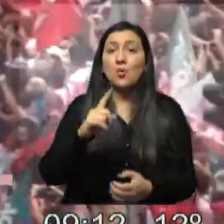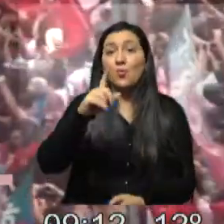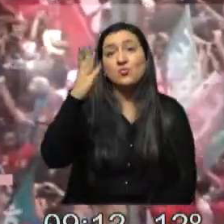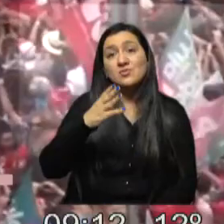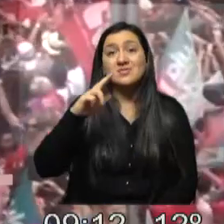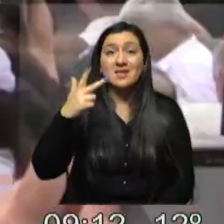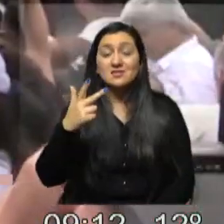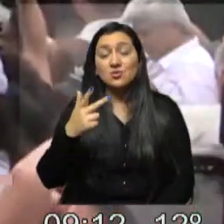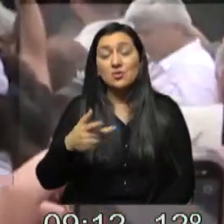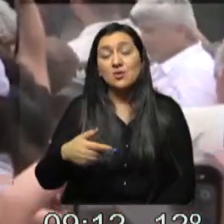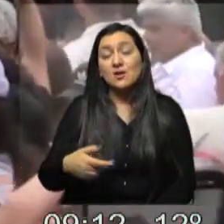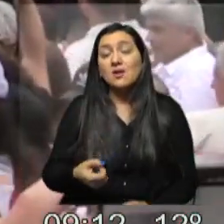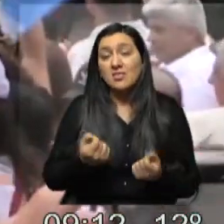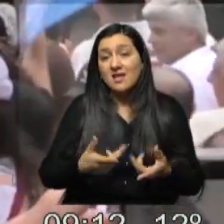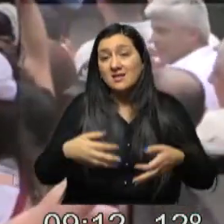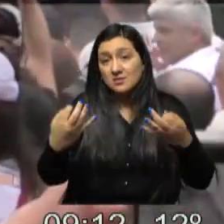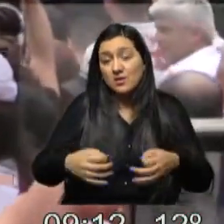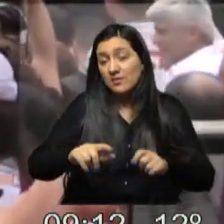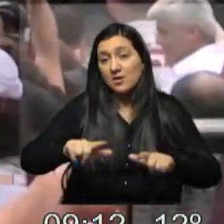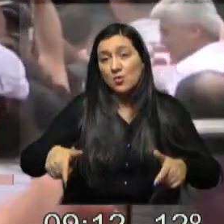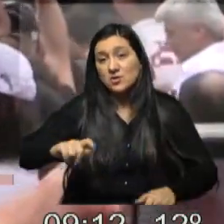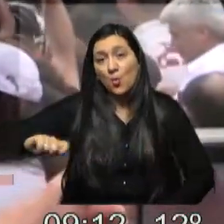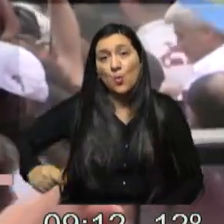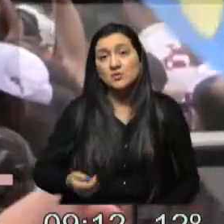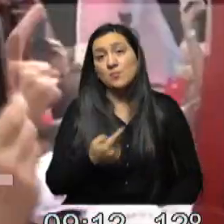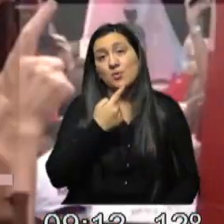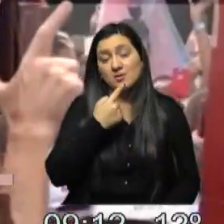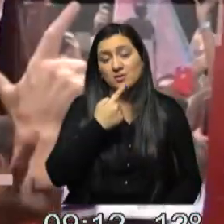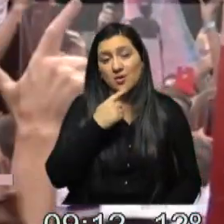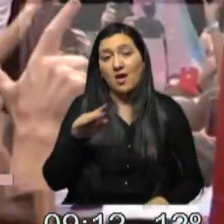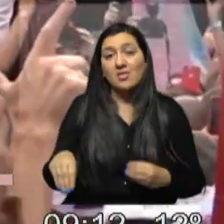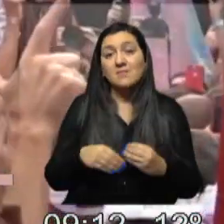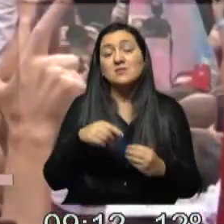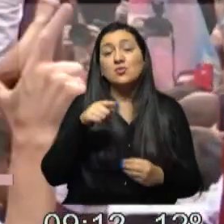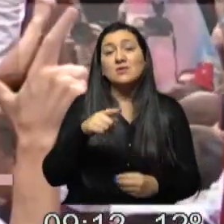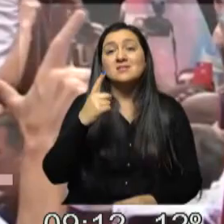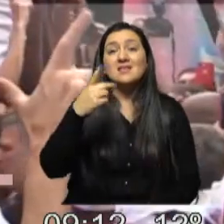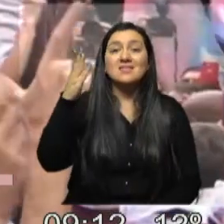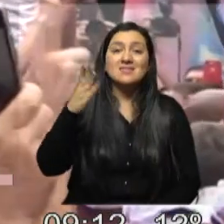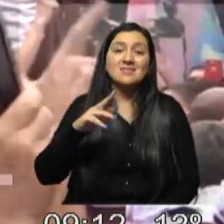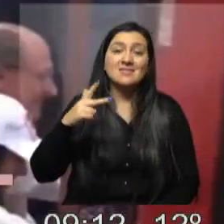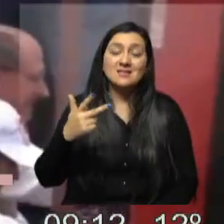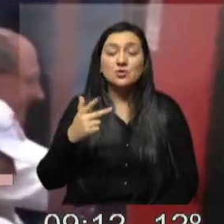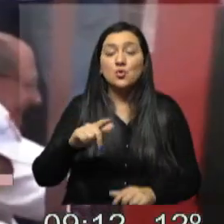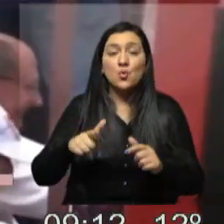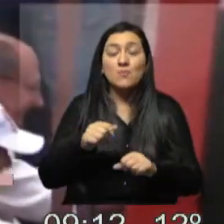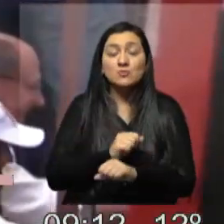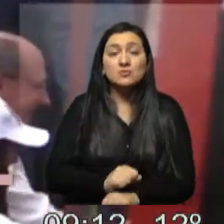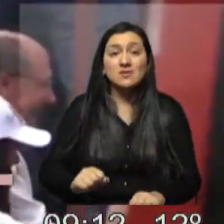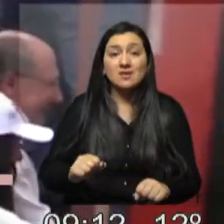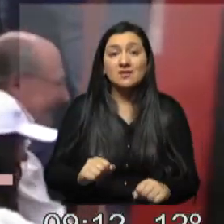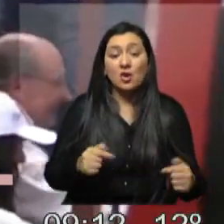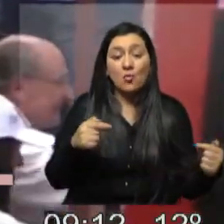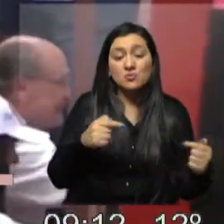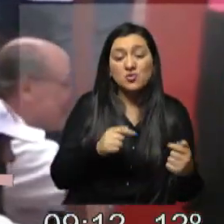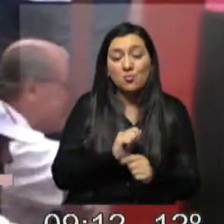Claro. Este es el primer punto. El segundo es, además, con ese tercio bloquea la posibilidad de que la oposición junta pueda